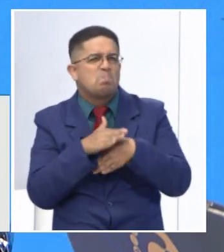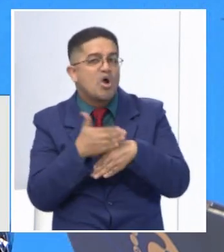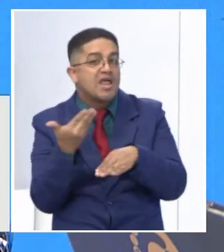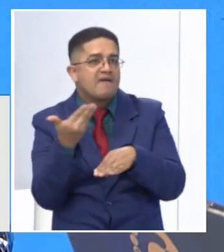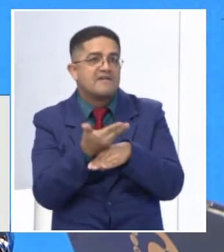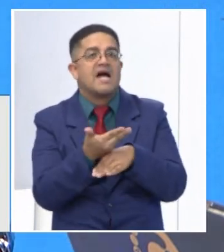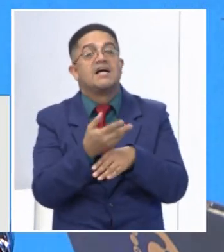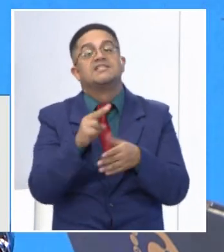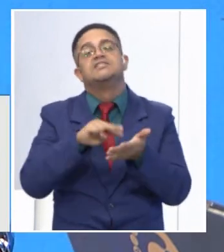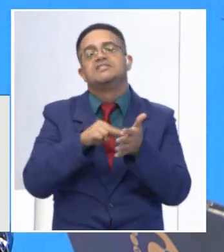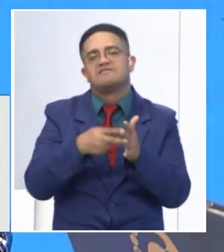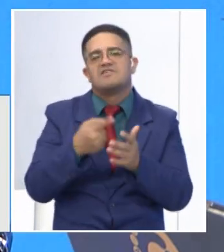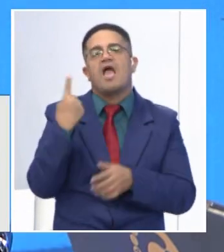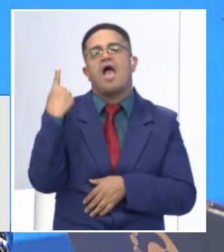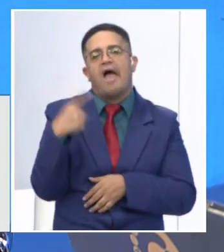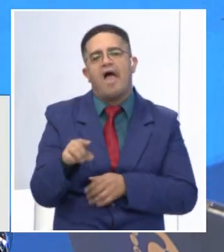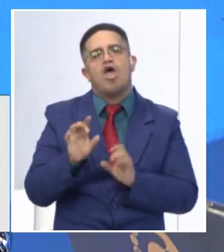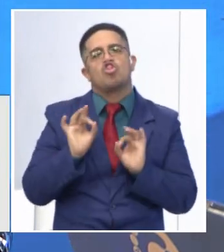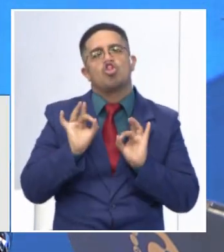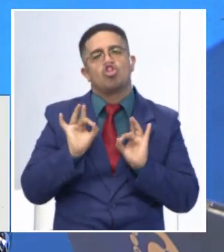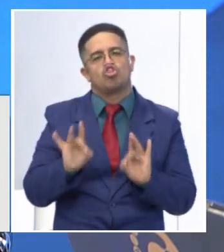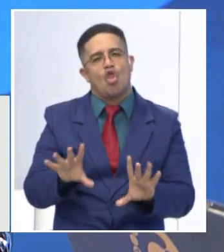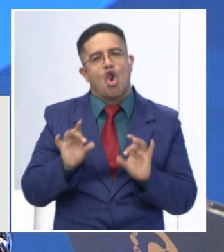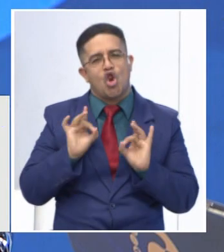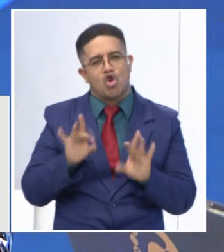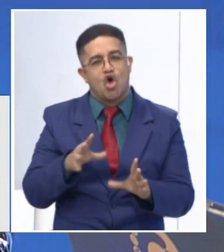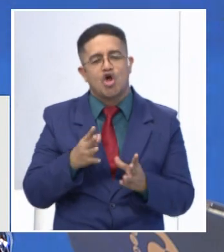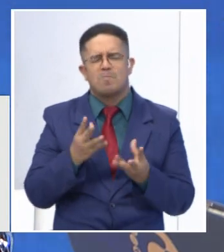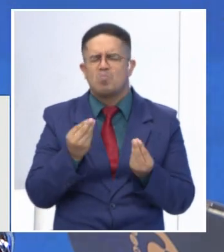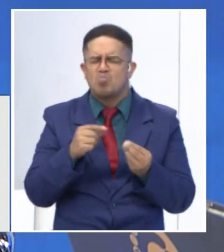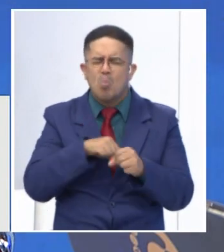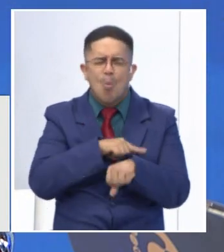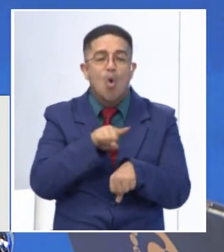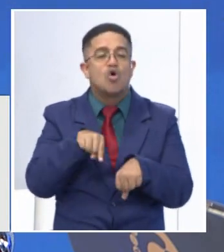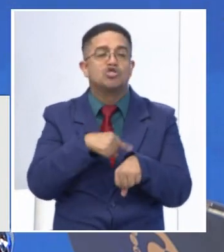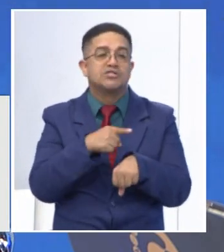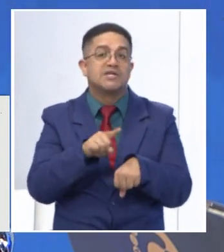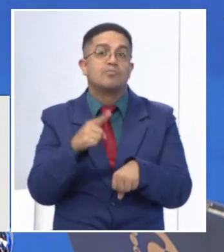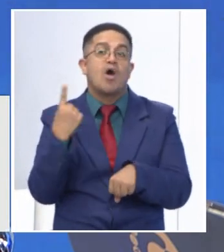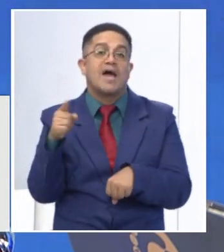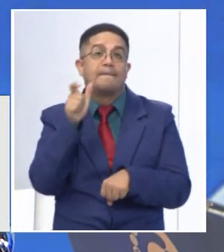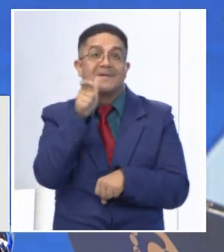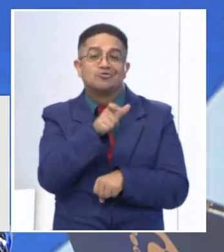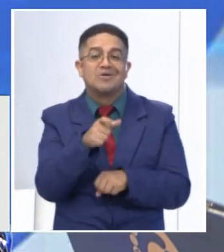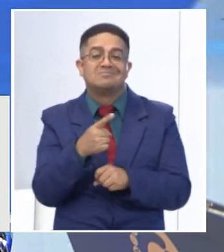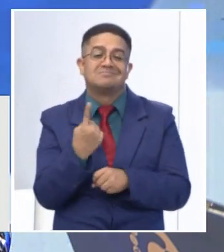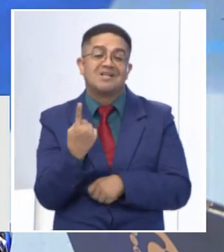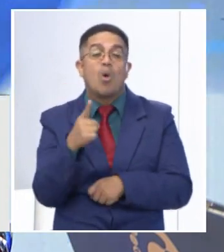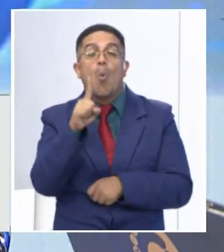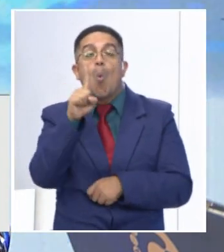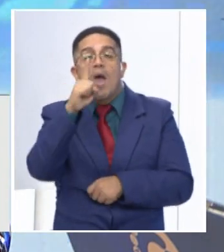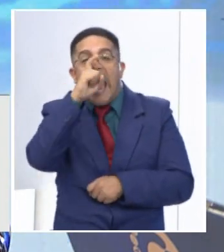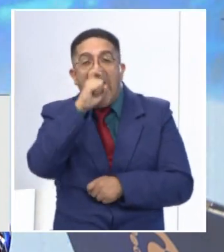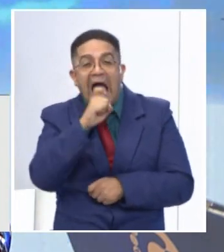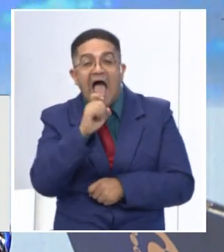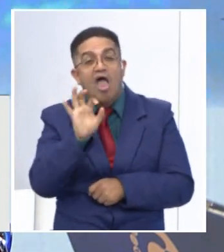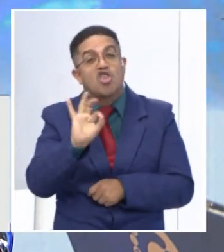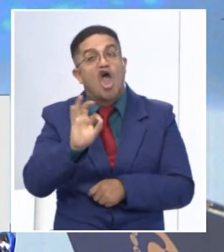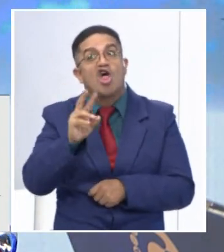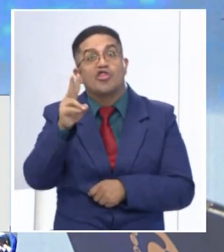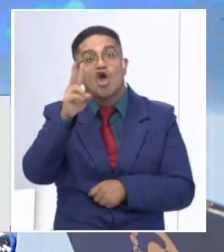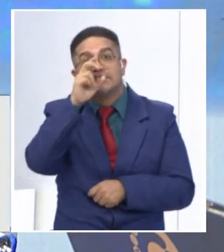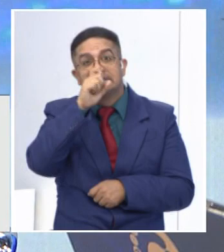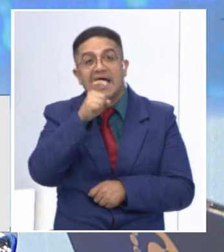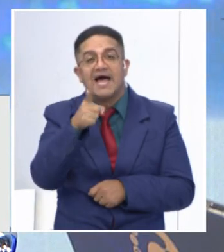realmente ya tiene muchos meses con el diagnóstico, tiene muchos meses con los síntomas. Hay pacientes que acuden, ya tienen 1 o 2 años de tener síntomas de dolor y